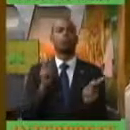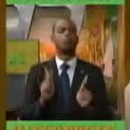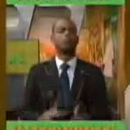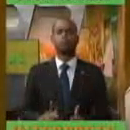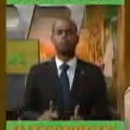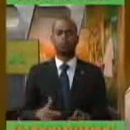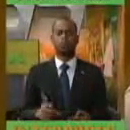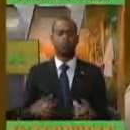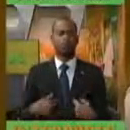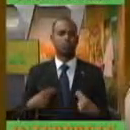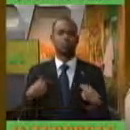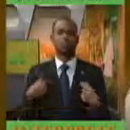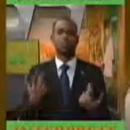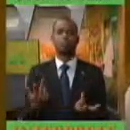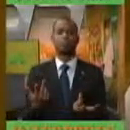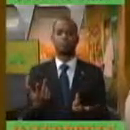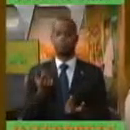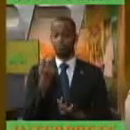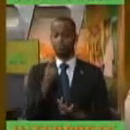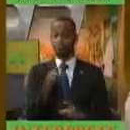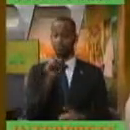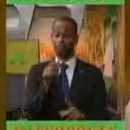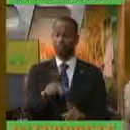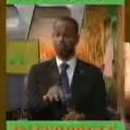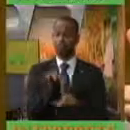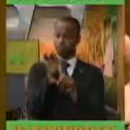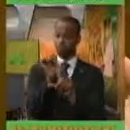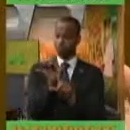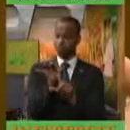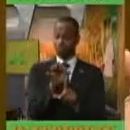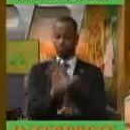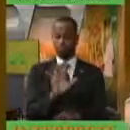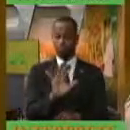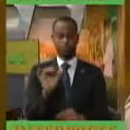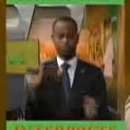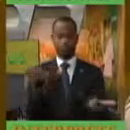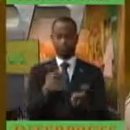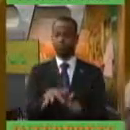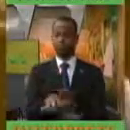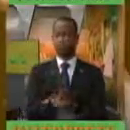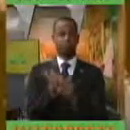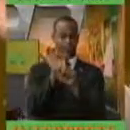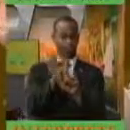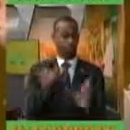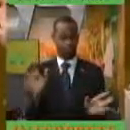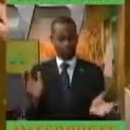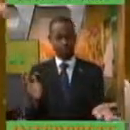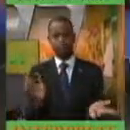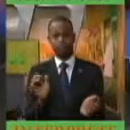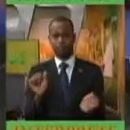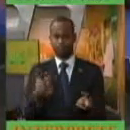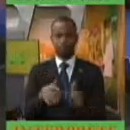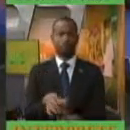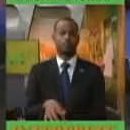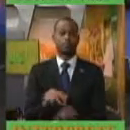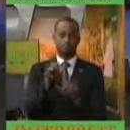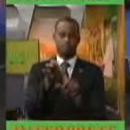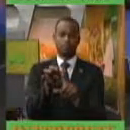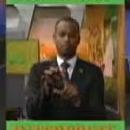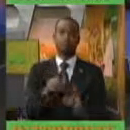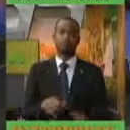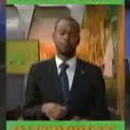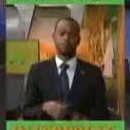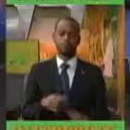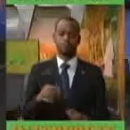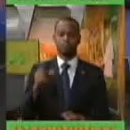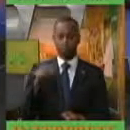humano normal, ni común, especial, corriente, ni nada especial, porque todos soy somos un especiales. Ser humano más. Eso es especial. Especiales también somos